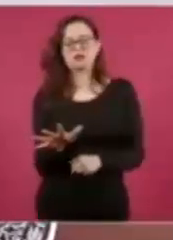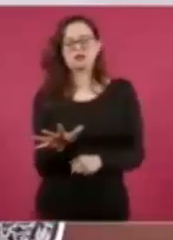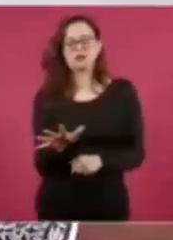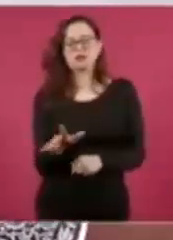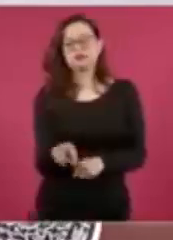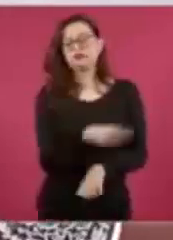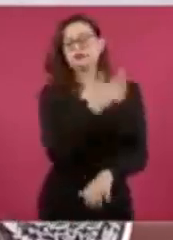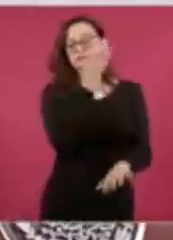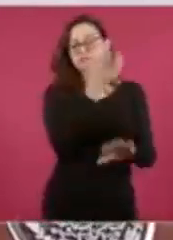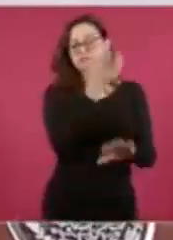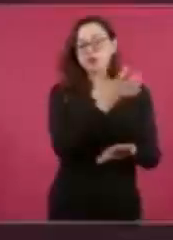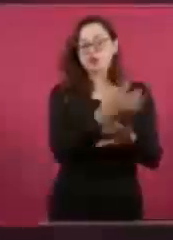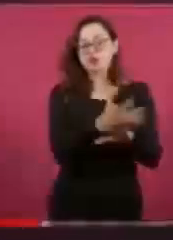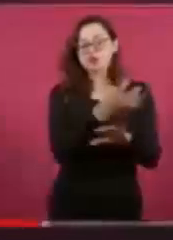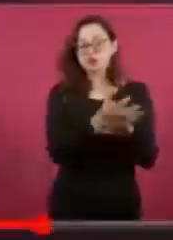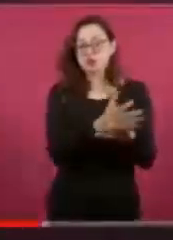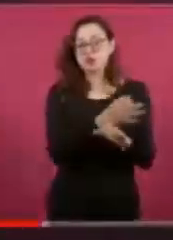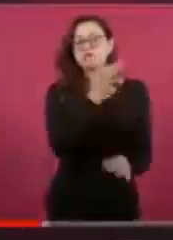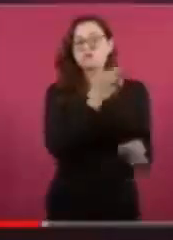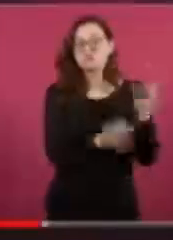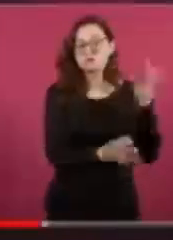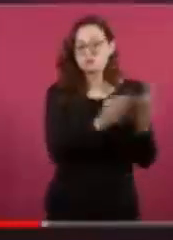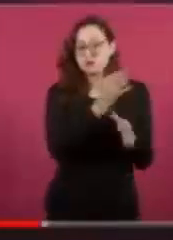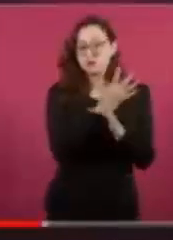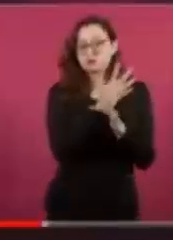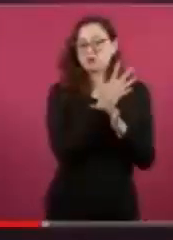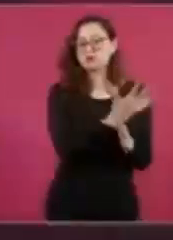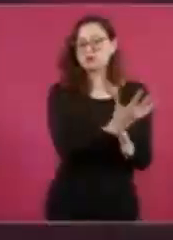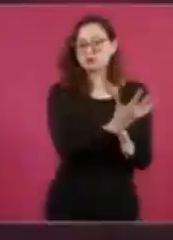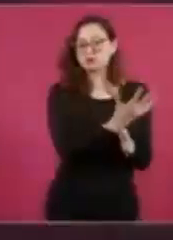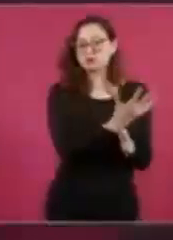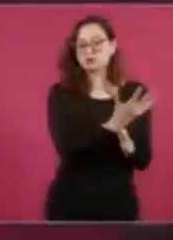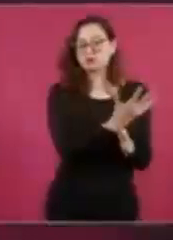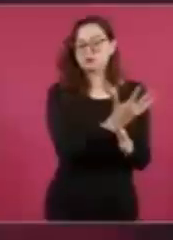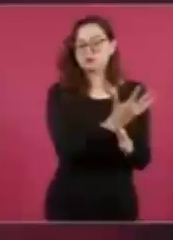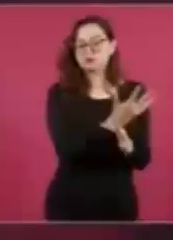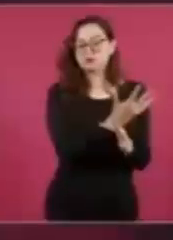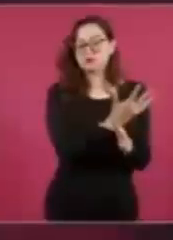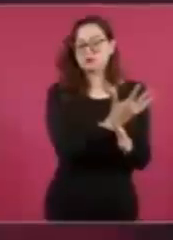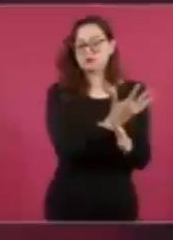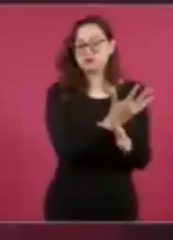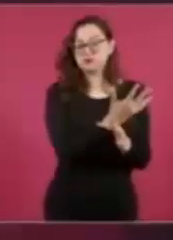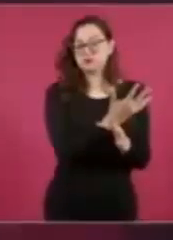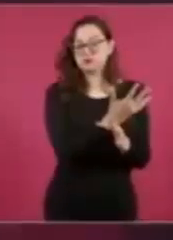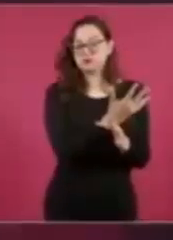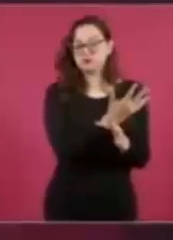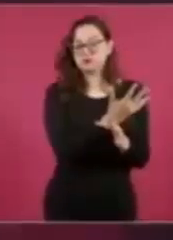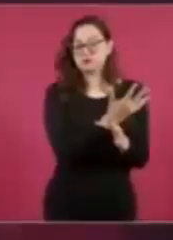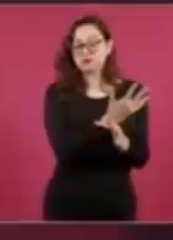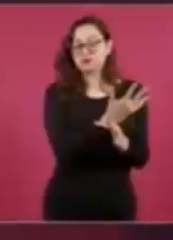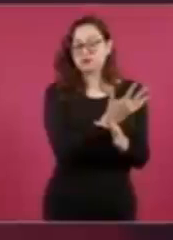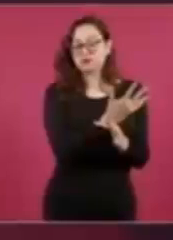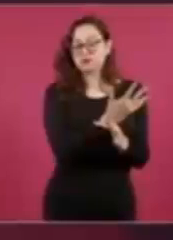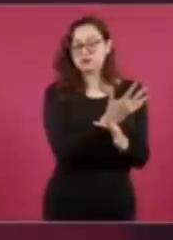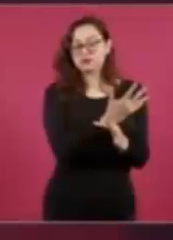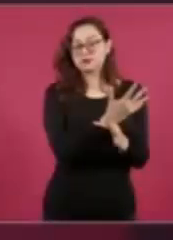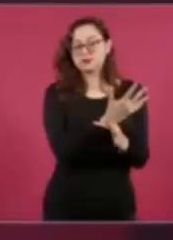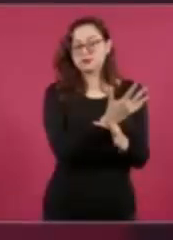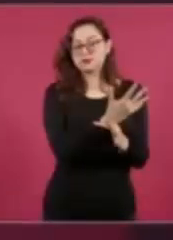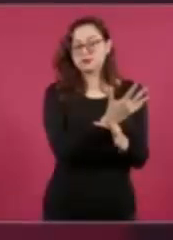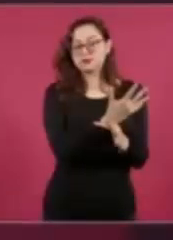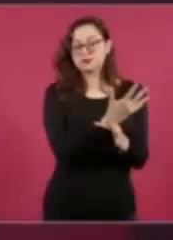de Estados Unidos ha hablado. Y bueno, hay un tema importante y relevante en este sentido, es de